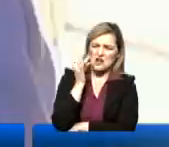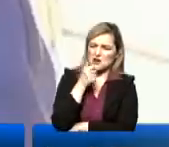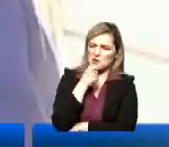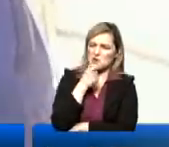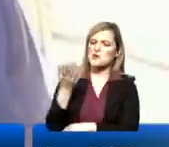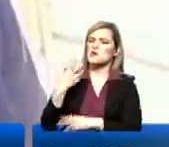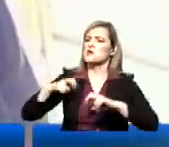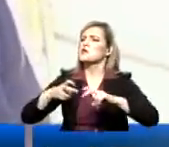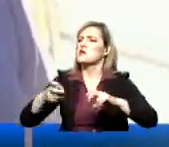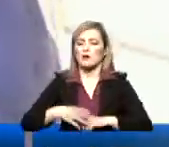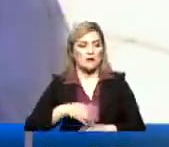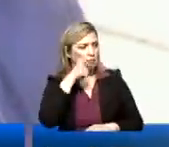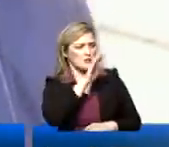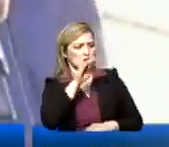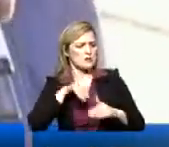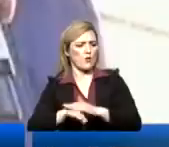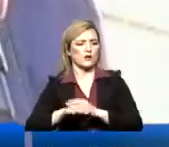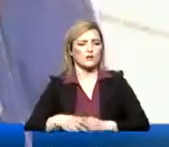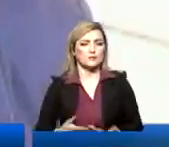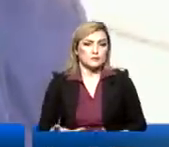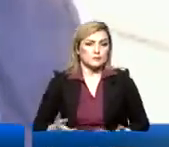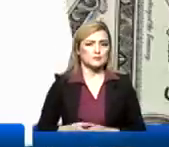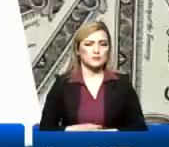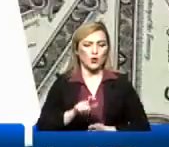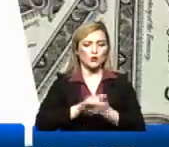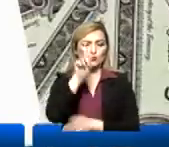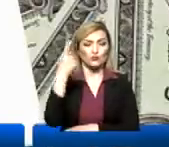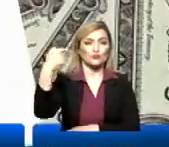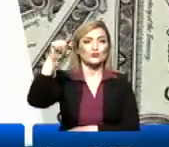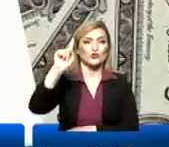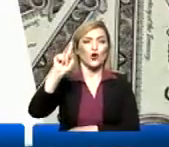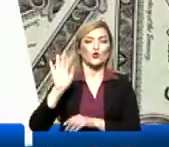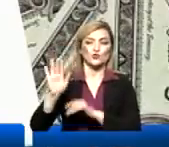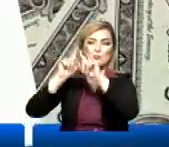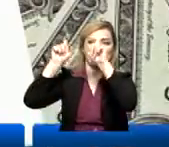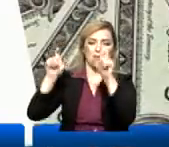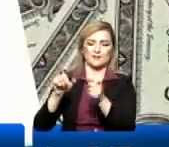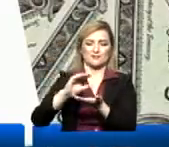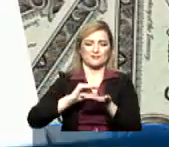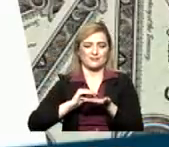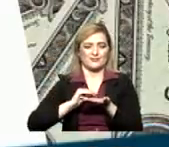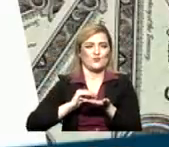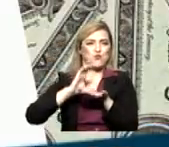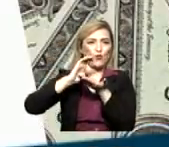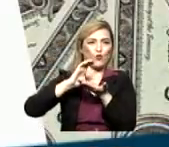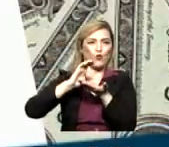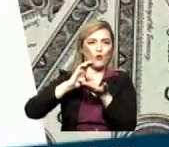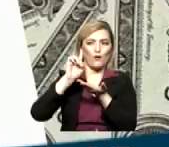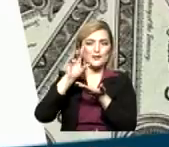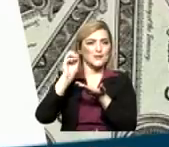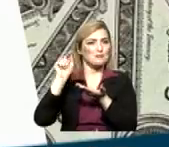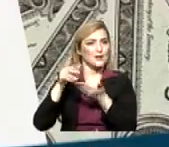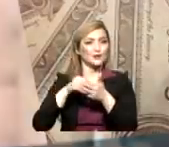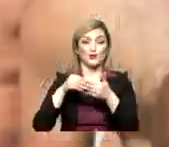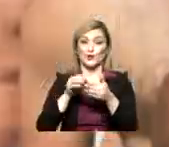en la Fiscalía del Guayas. Luego de esta millonaria contratación, la empresa de Salcedo aumentó su capital en casi $100,000.